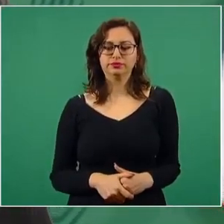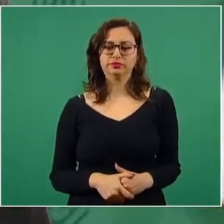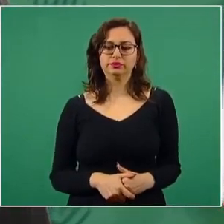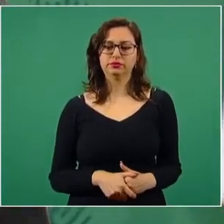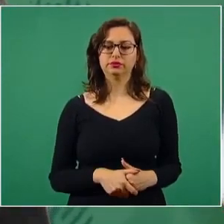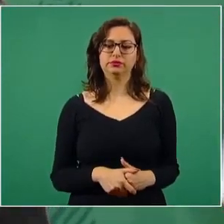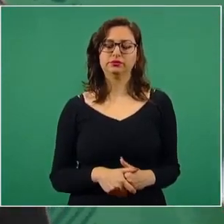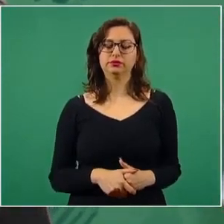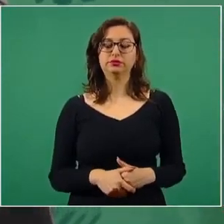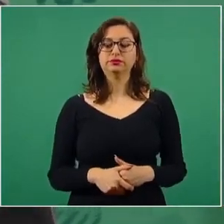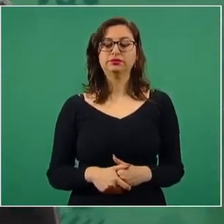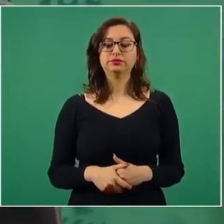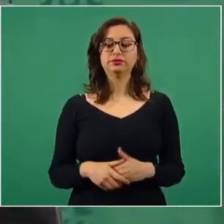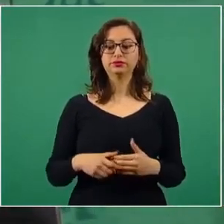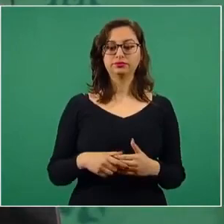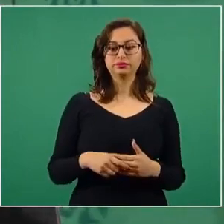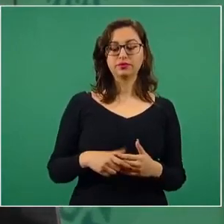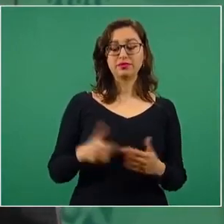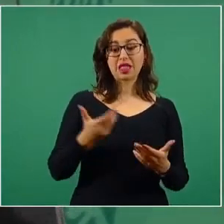Cuando me enfermé,